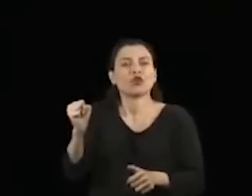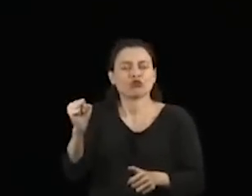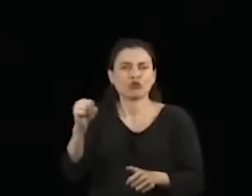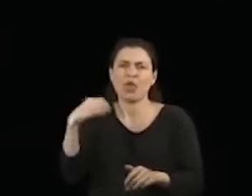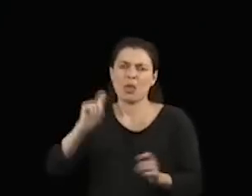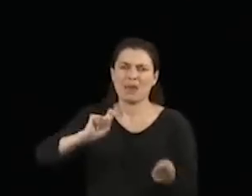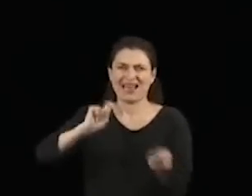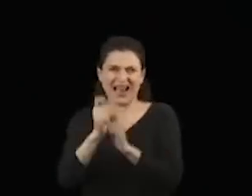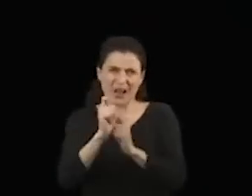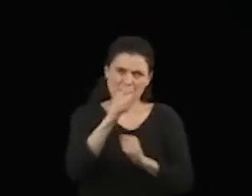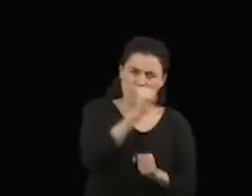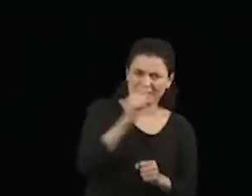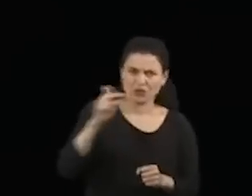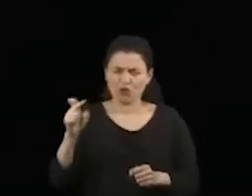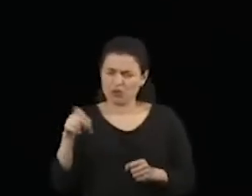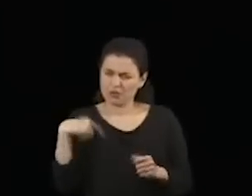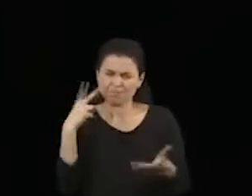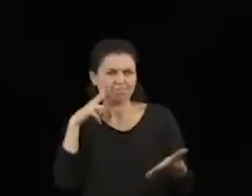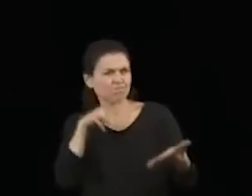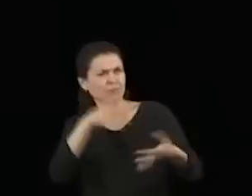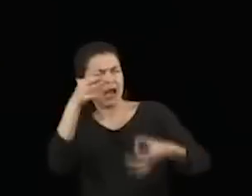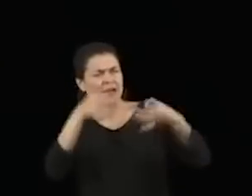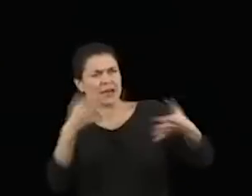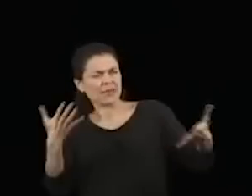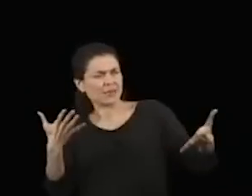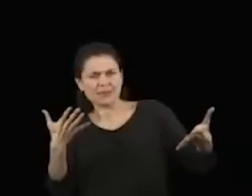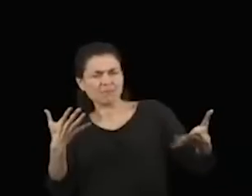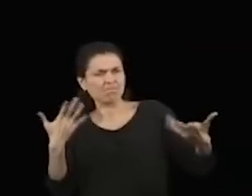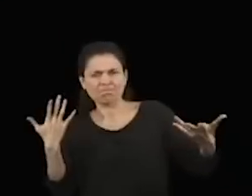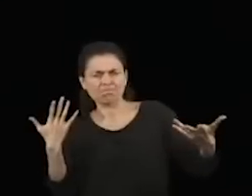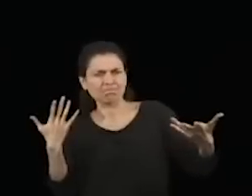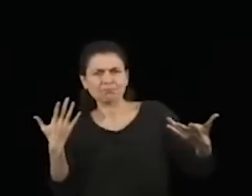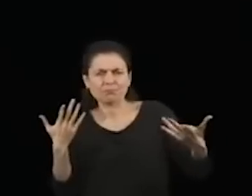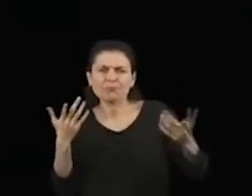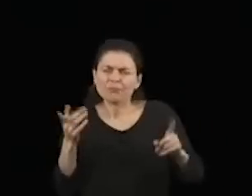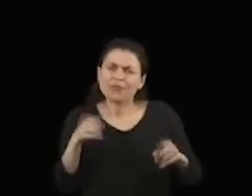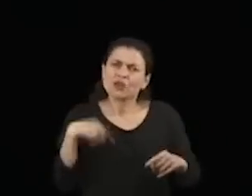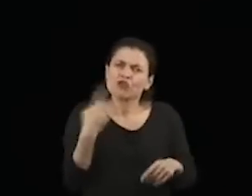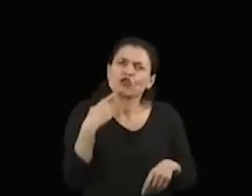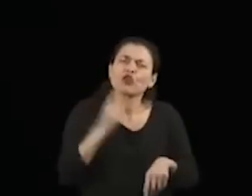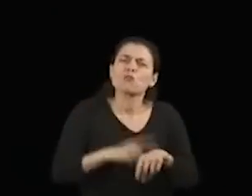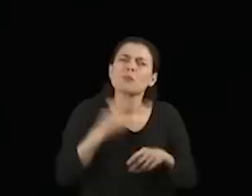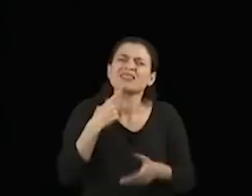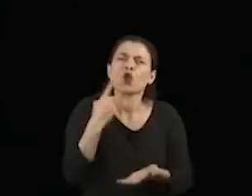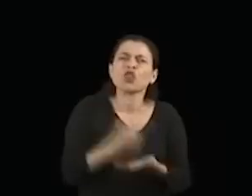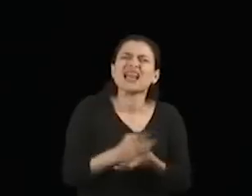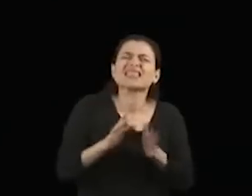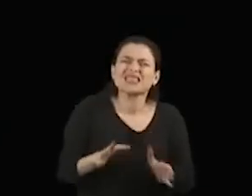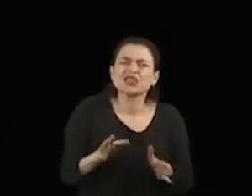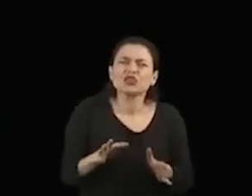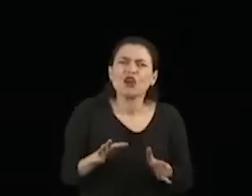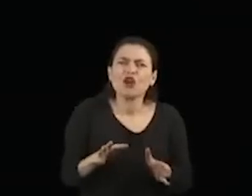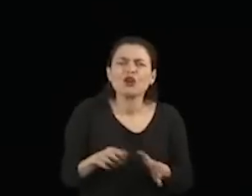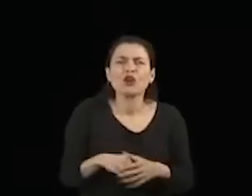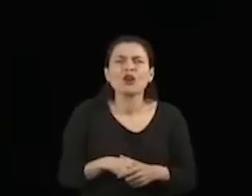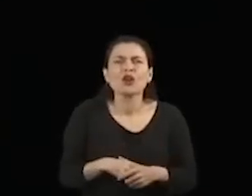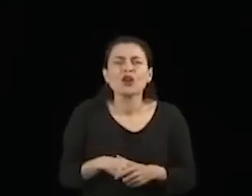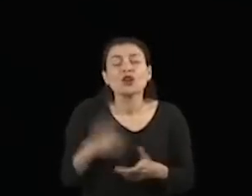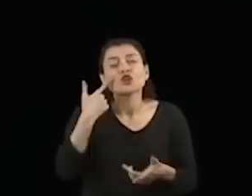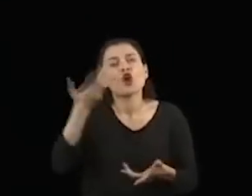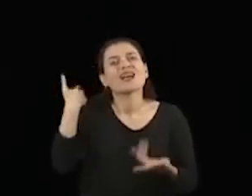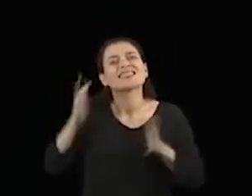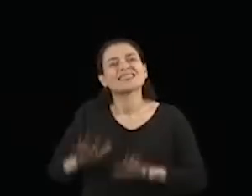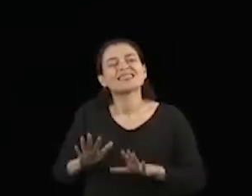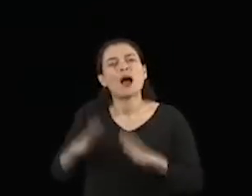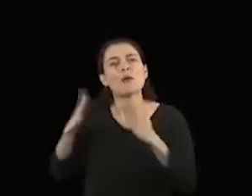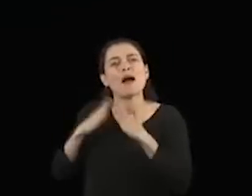Cuando nosotros estábamos mirando, es más, esta decisión la tomamos en el lugar donde estuve viviendo como 3 meses,